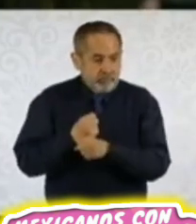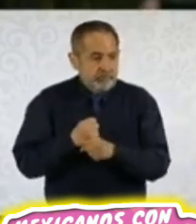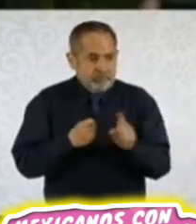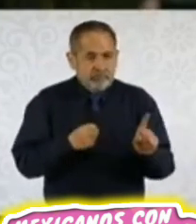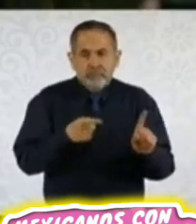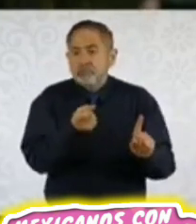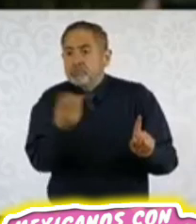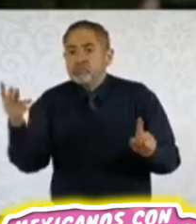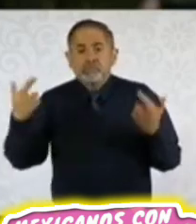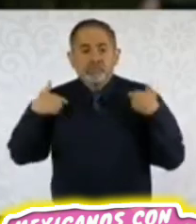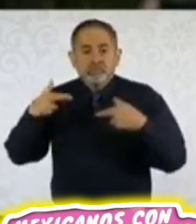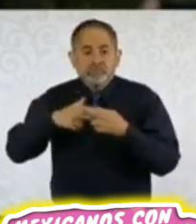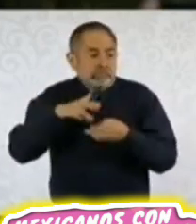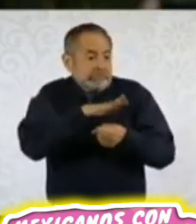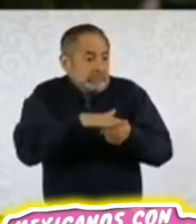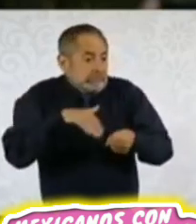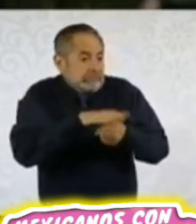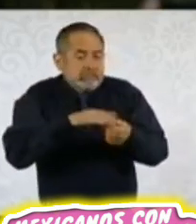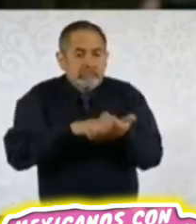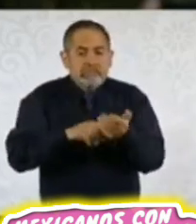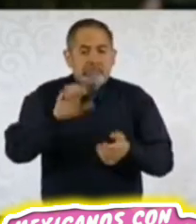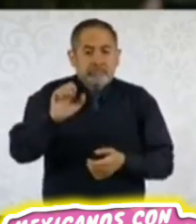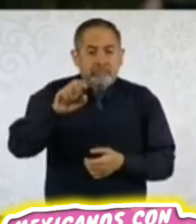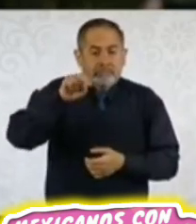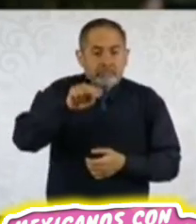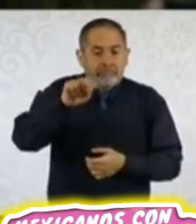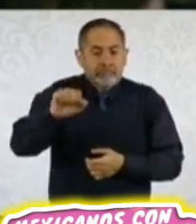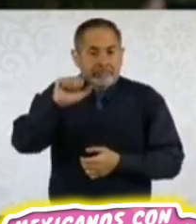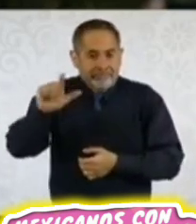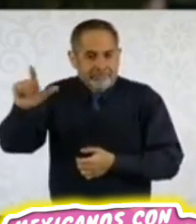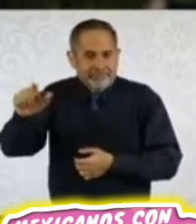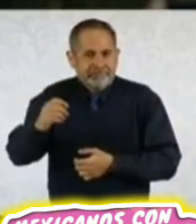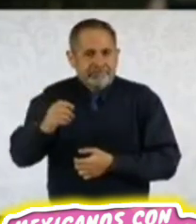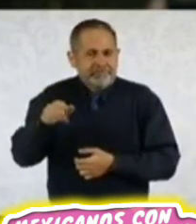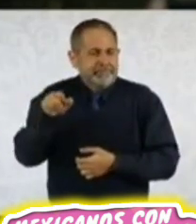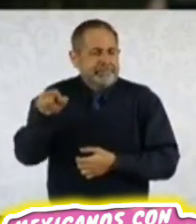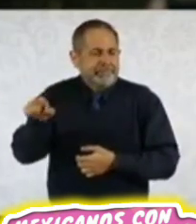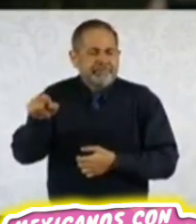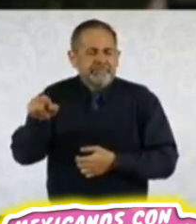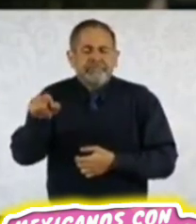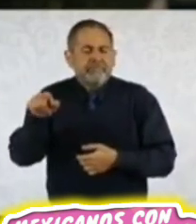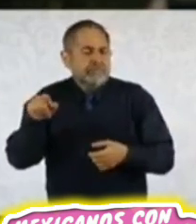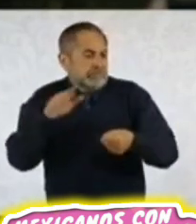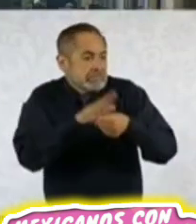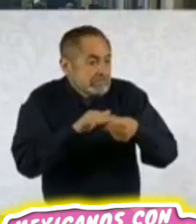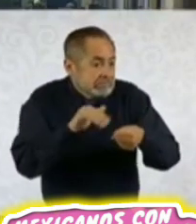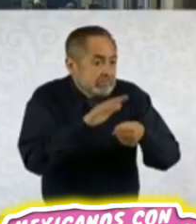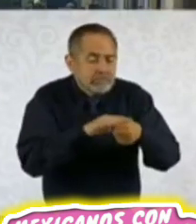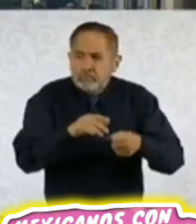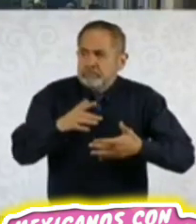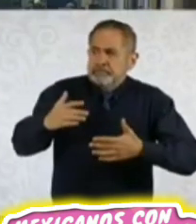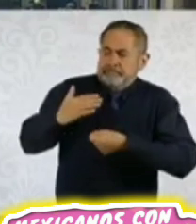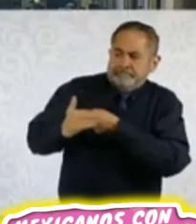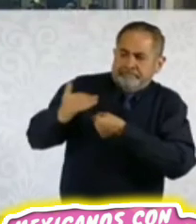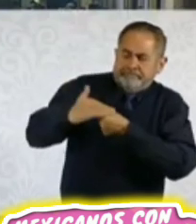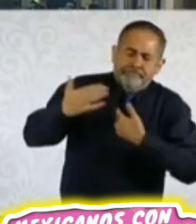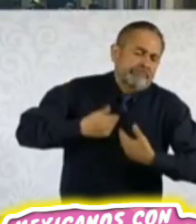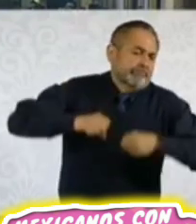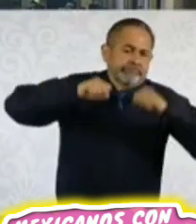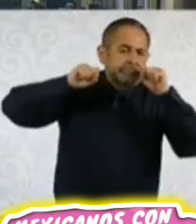acosada por profesores en la ENAP, en la Escuela de Artes Plásticas, tuvo que dejar su carrera porque